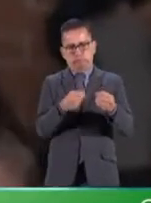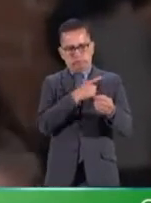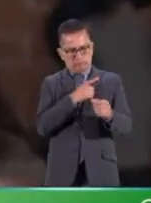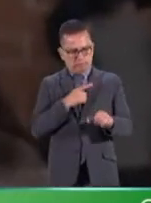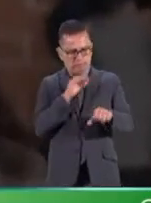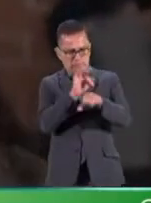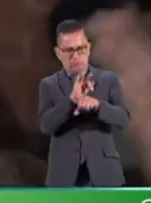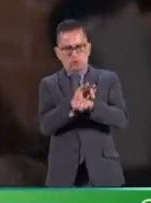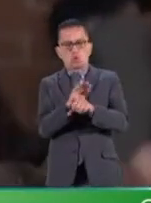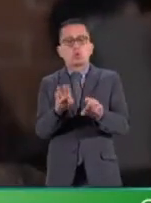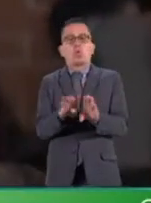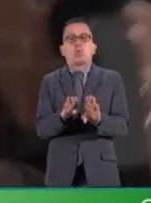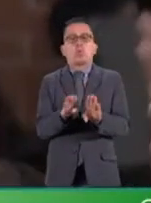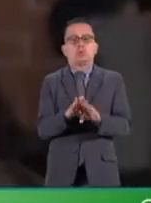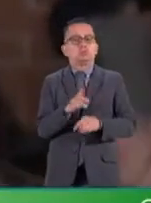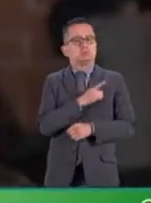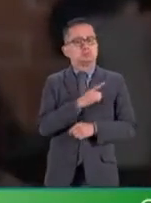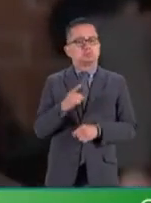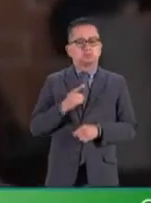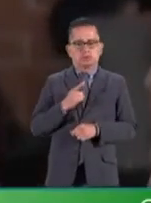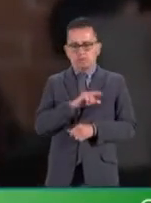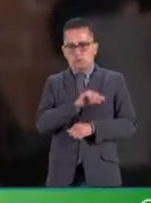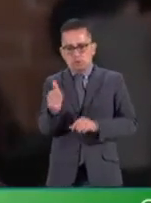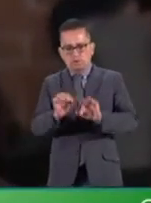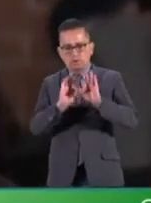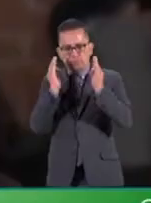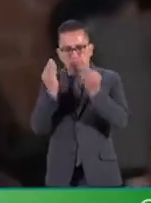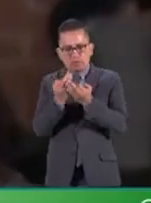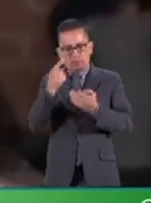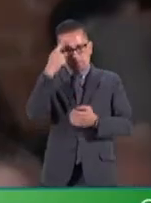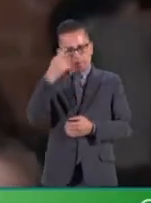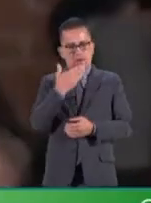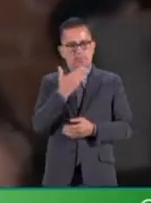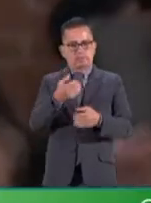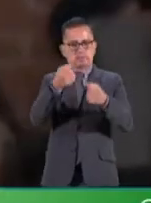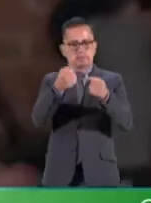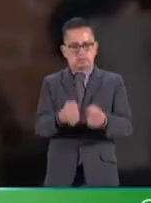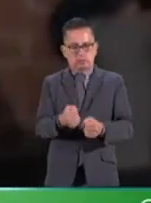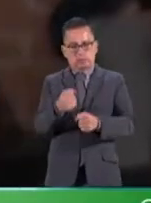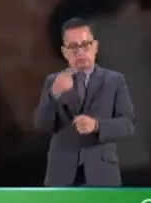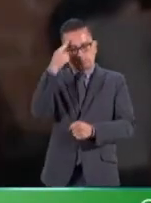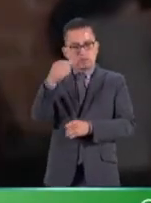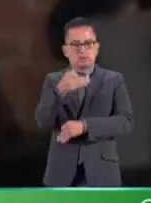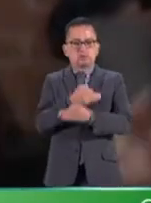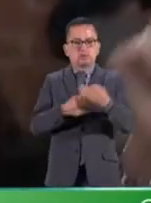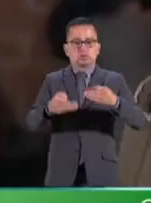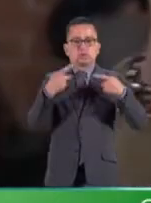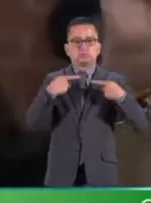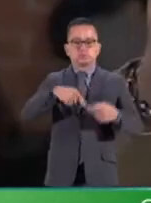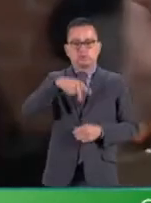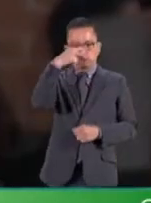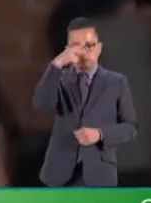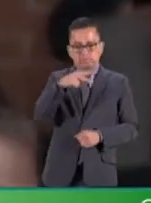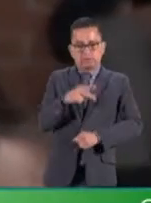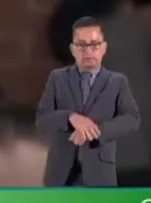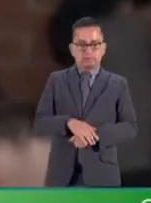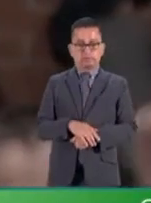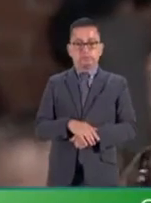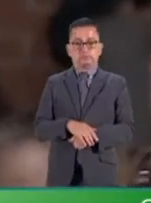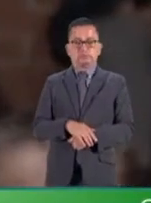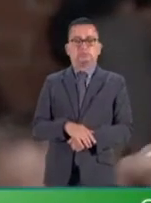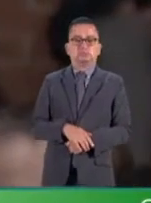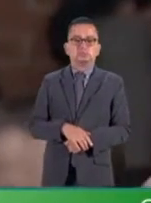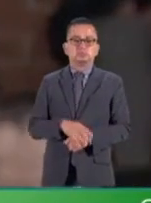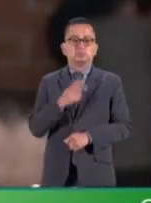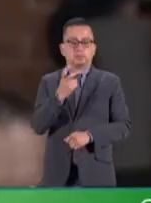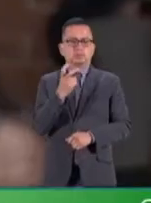con la impunidad, busquemos un nuevo esquema de seguridad, pero para todas y todos los mexicanos. Son propuestas